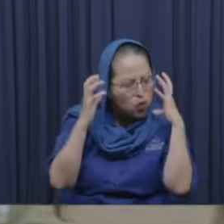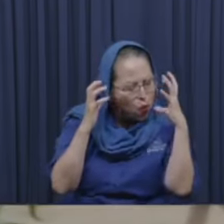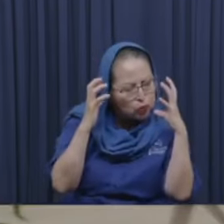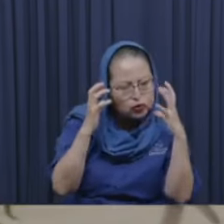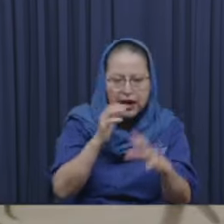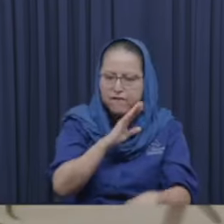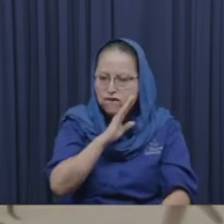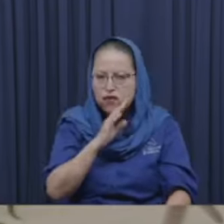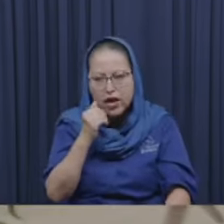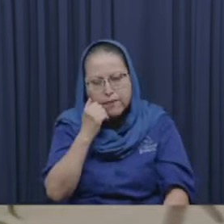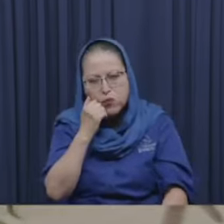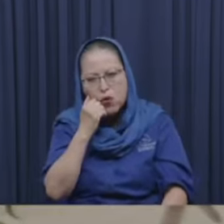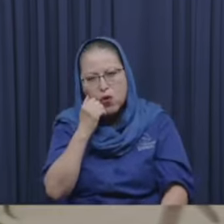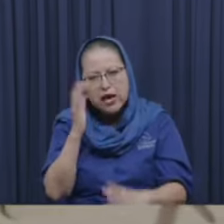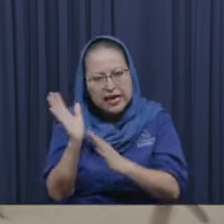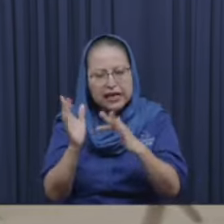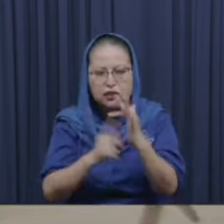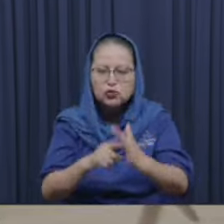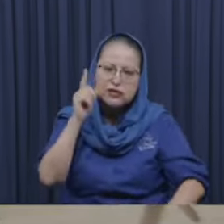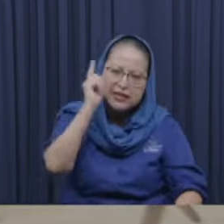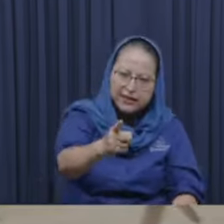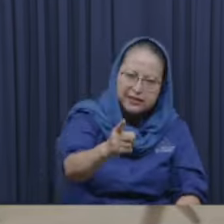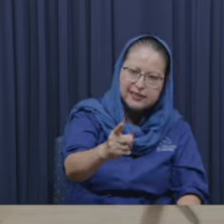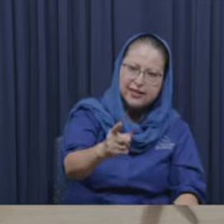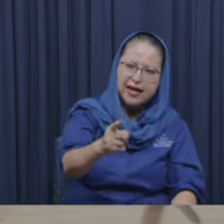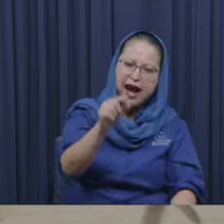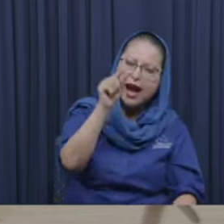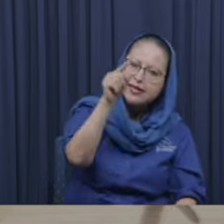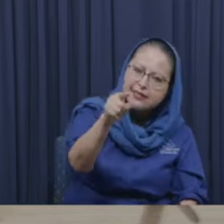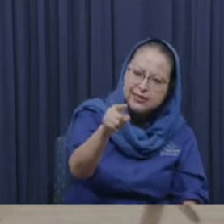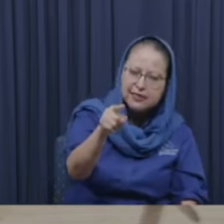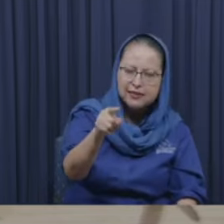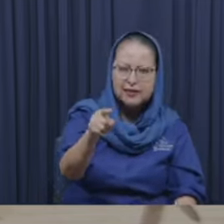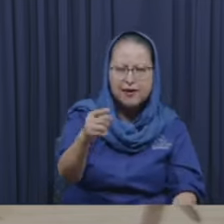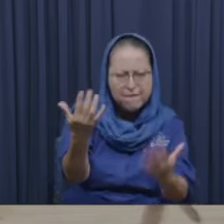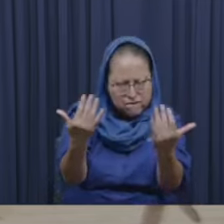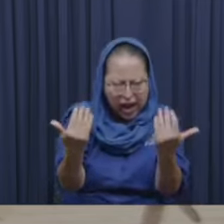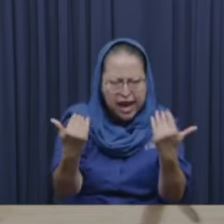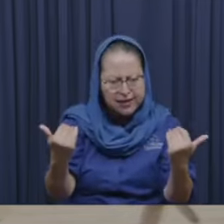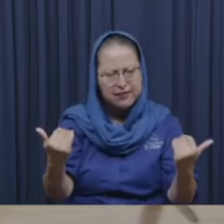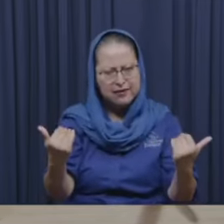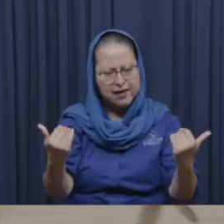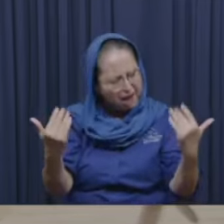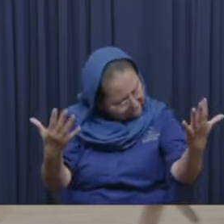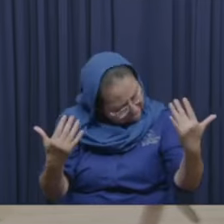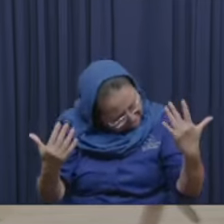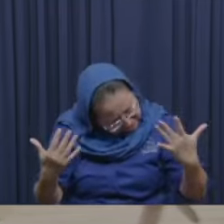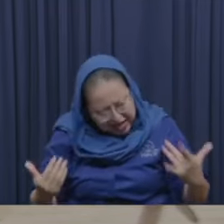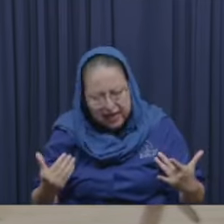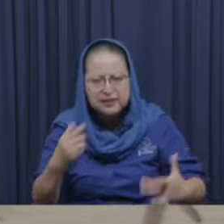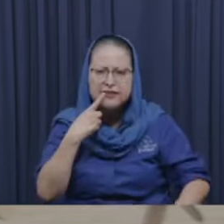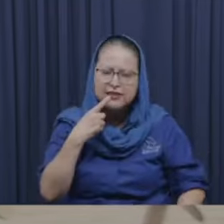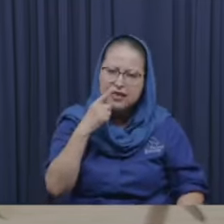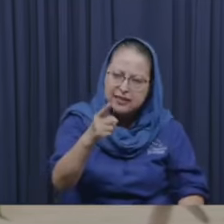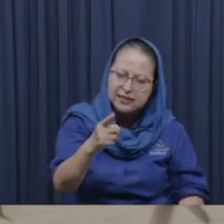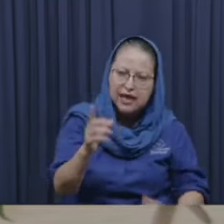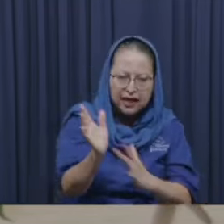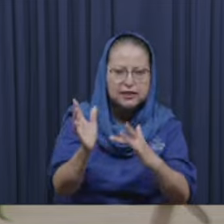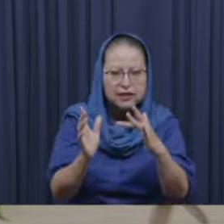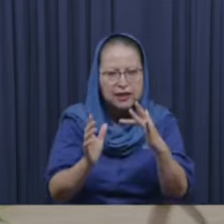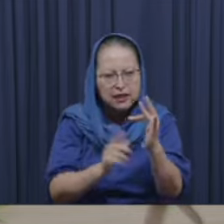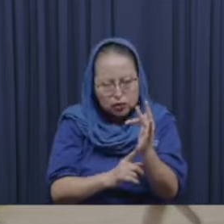Jesucristo el que le está diciendo a usted acercaos a Dios y él se acercará a